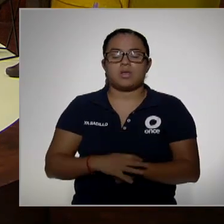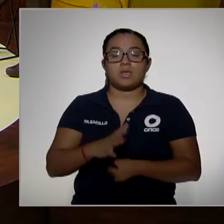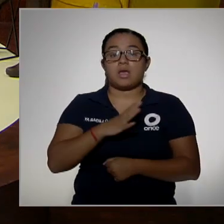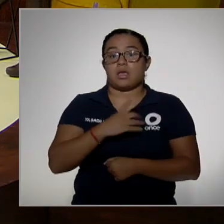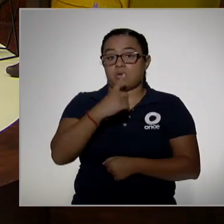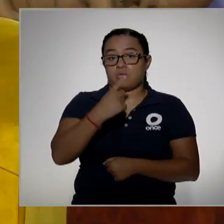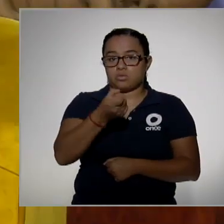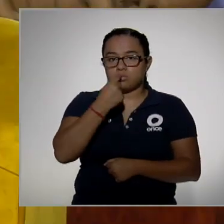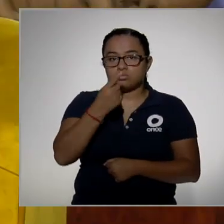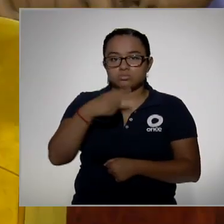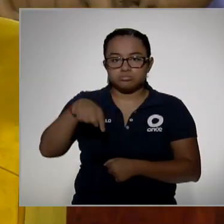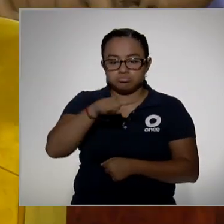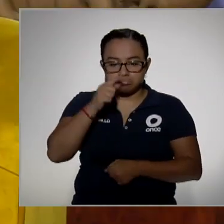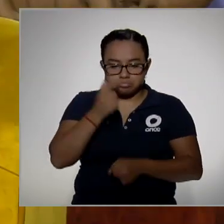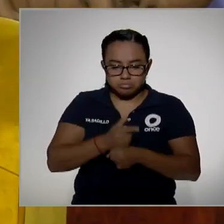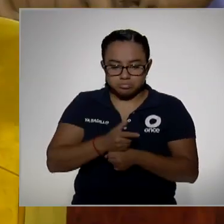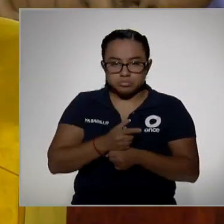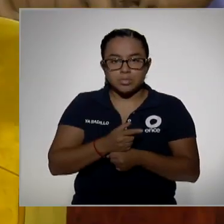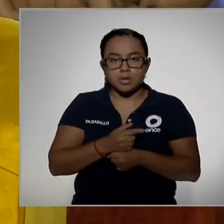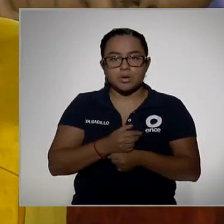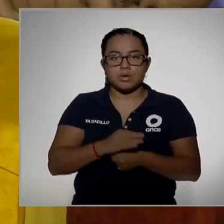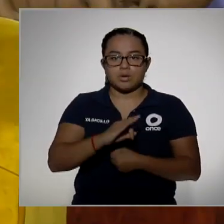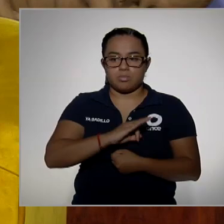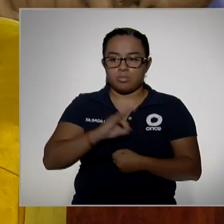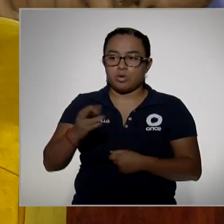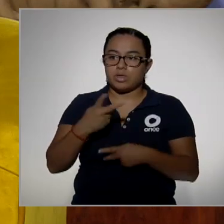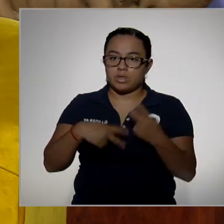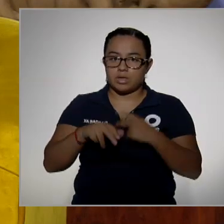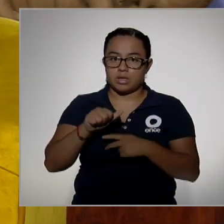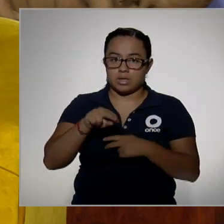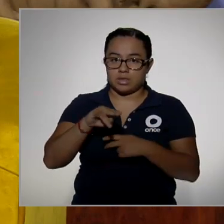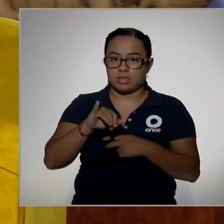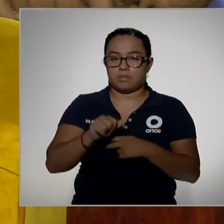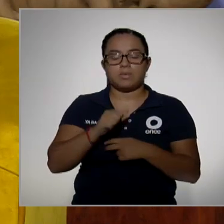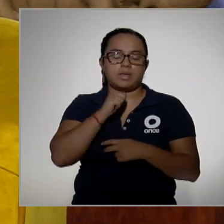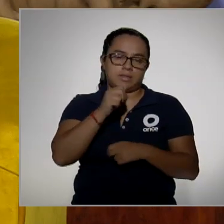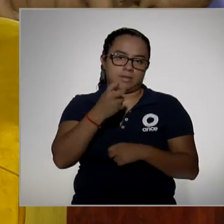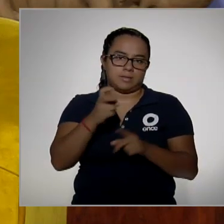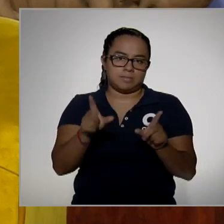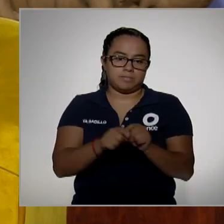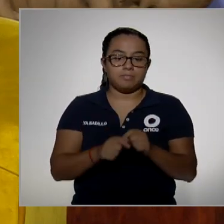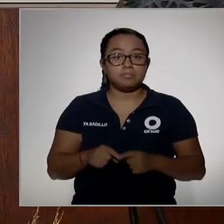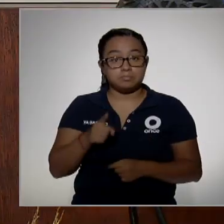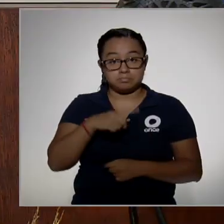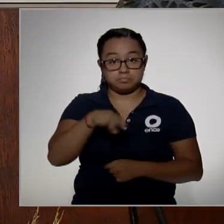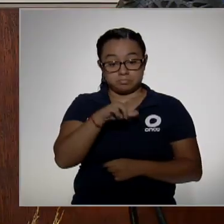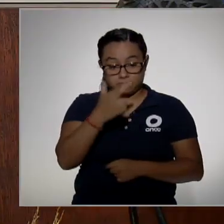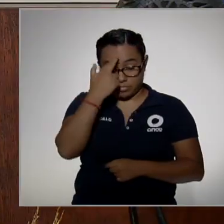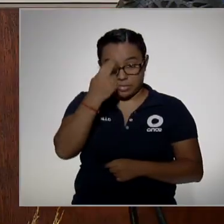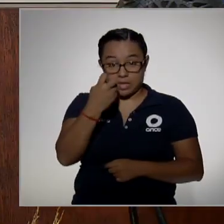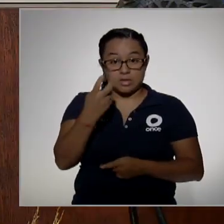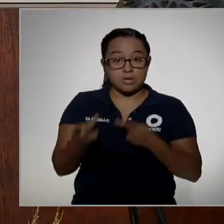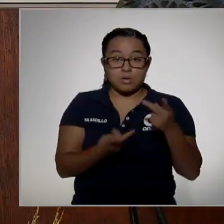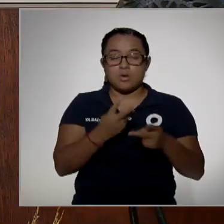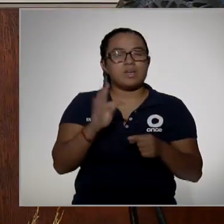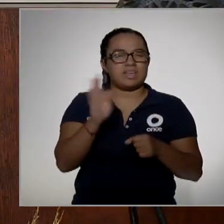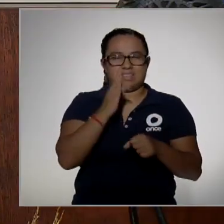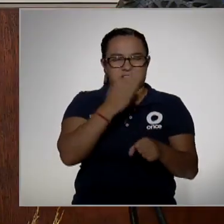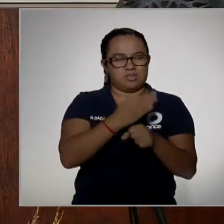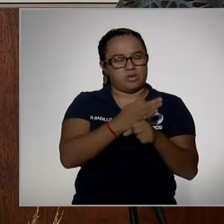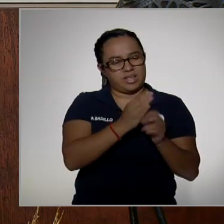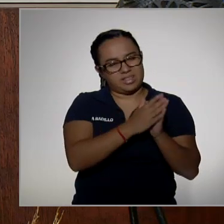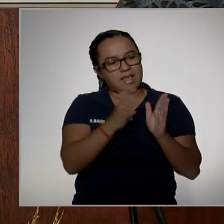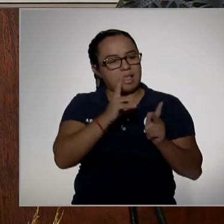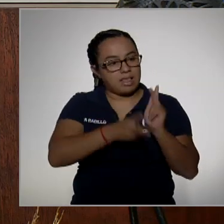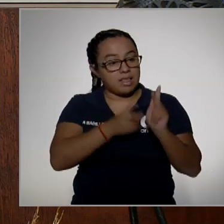que ustedes identifiquen que pueda dar anemia al momento perfecto recuerden que todas estas preguntas si no salen a lo largo de lo que nos está